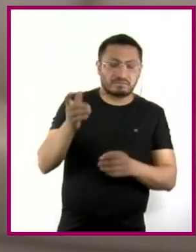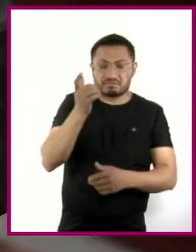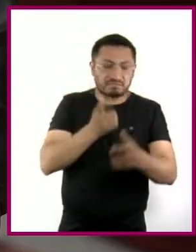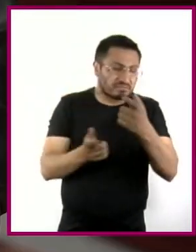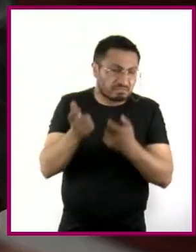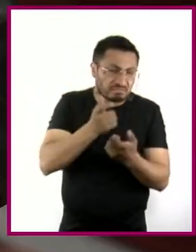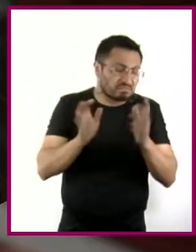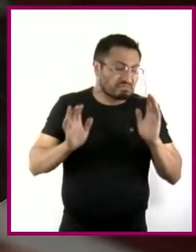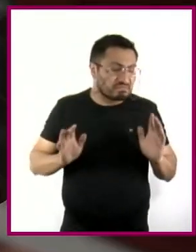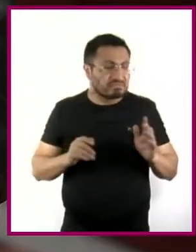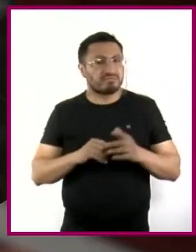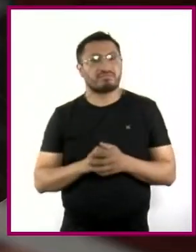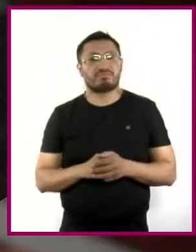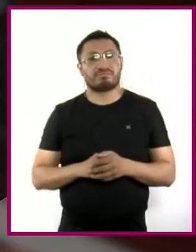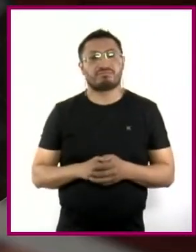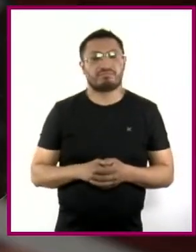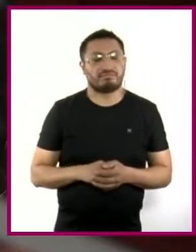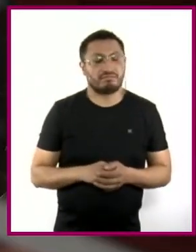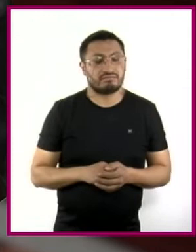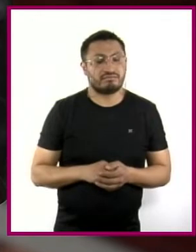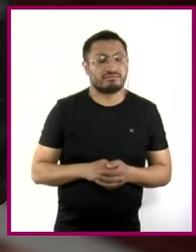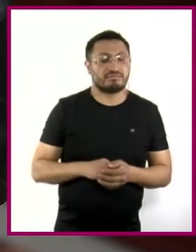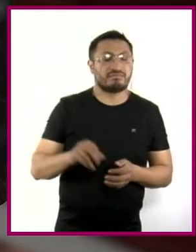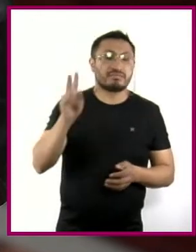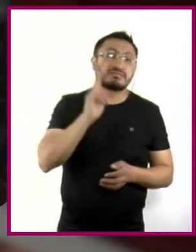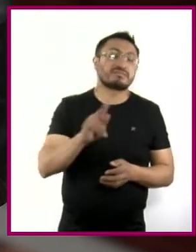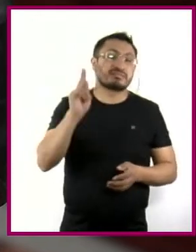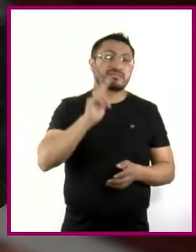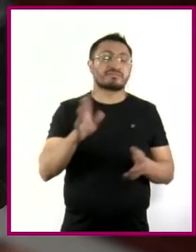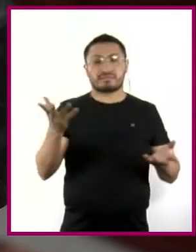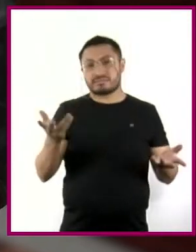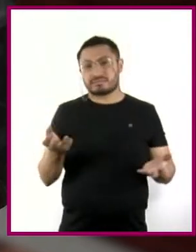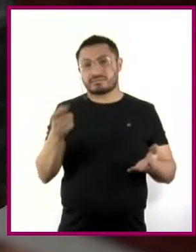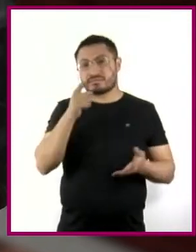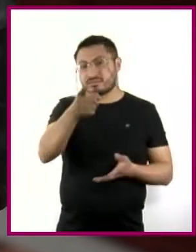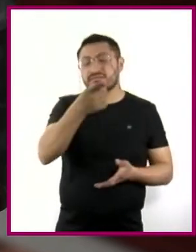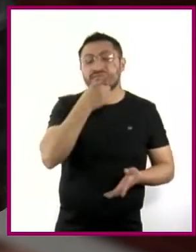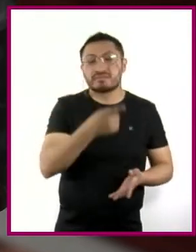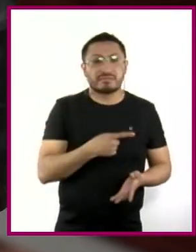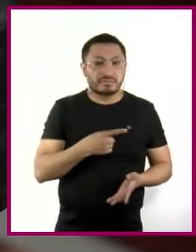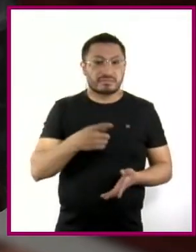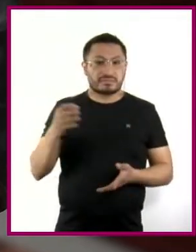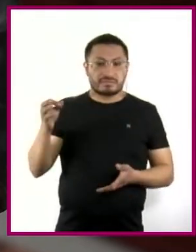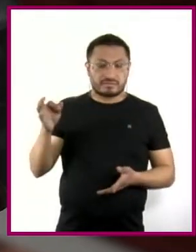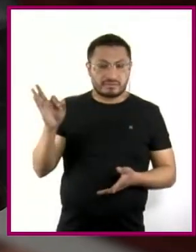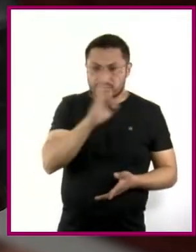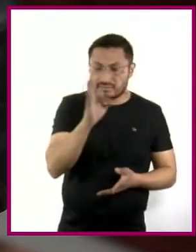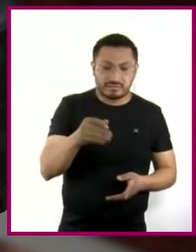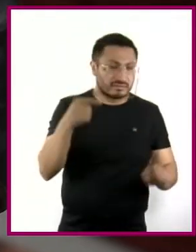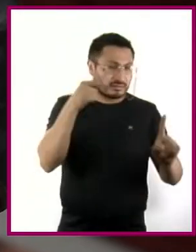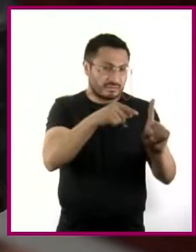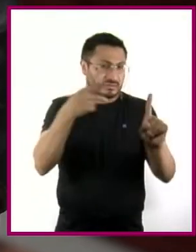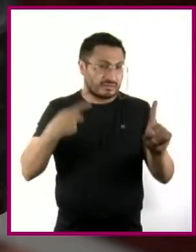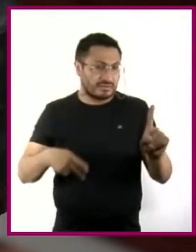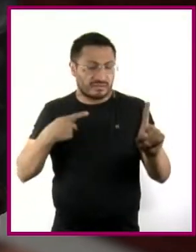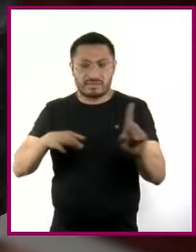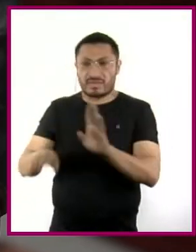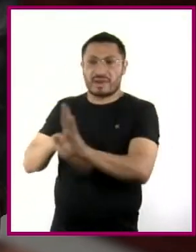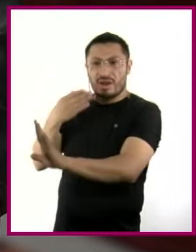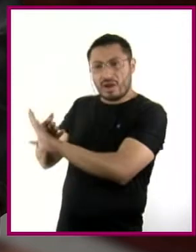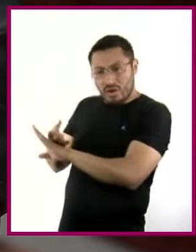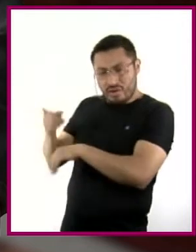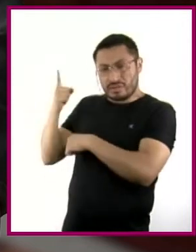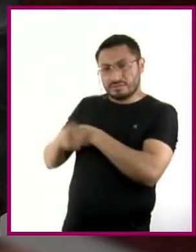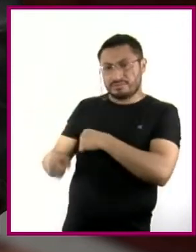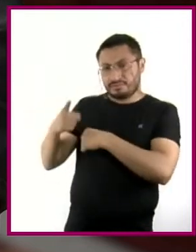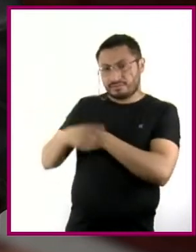dinero. A ver si te entiendo. Me estás diciendo que si una persona le hace daño a otra por una